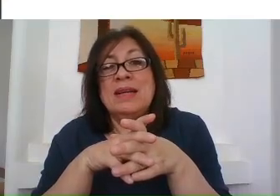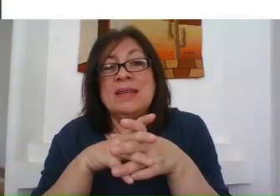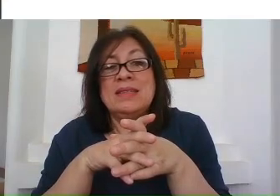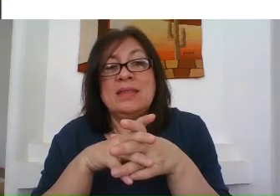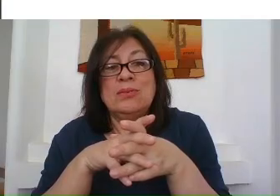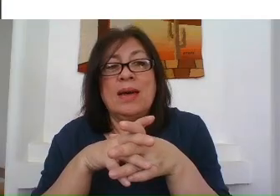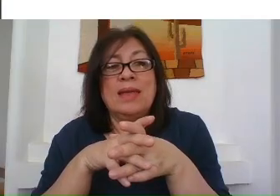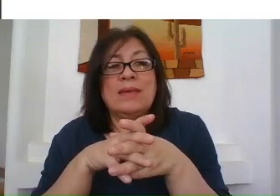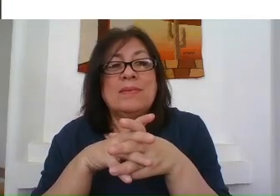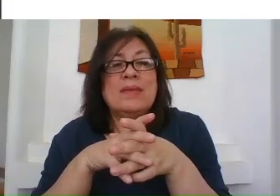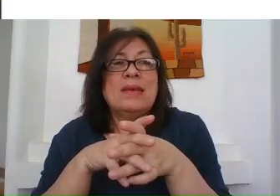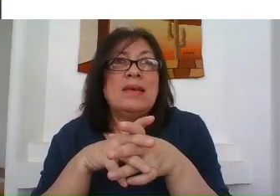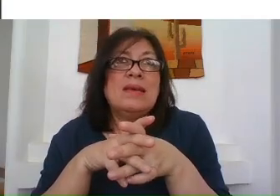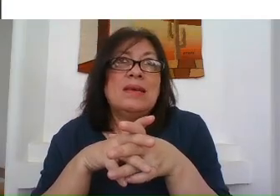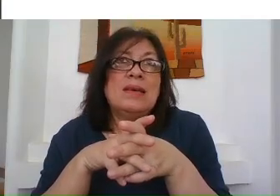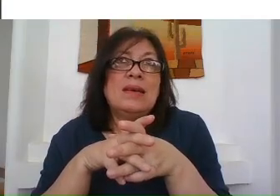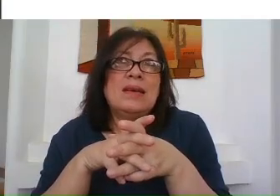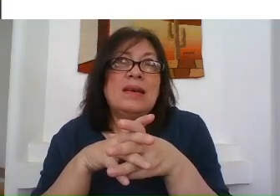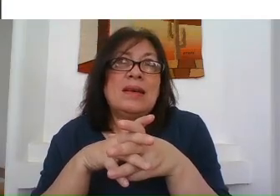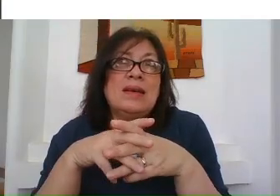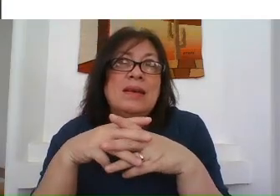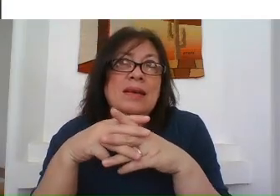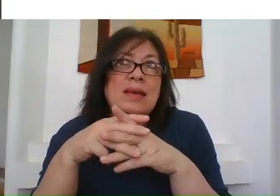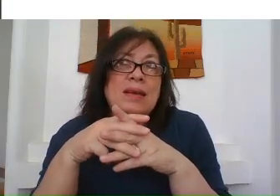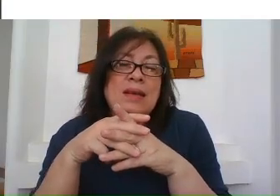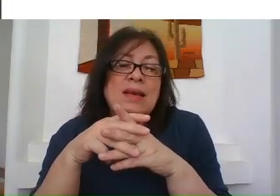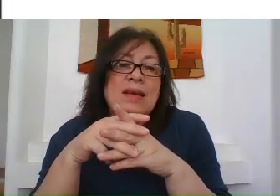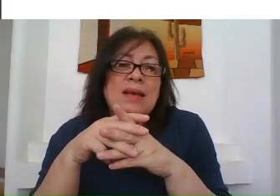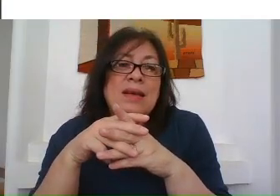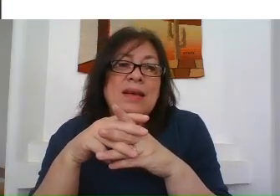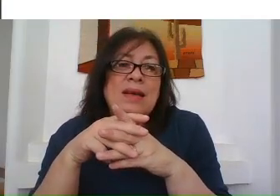de manera acentuada.